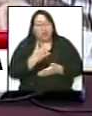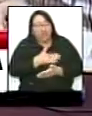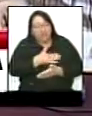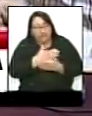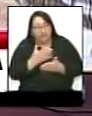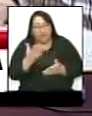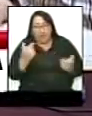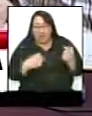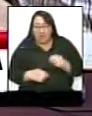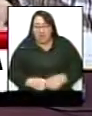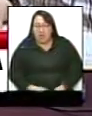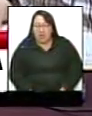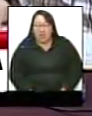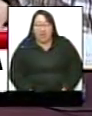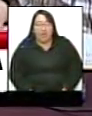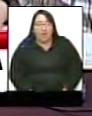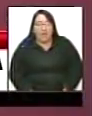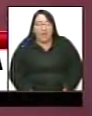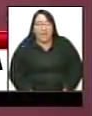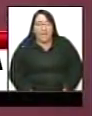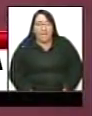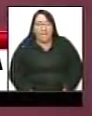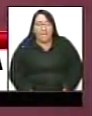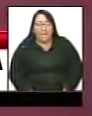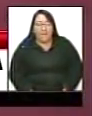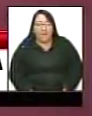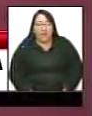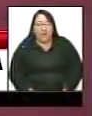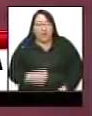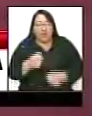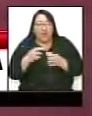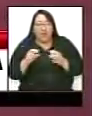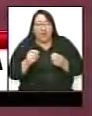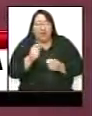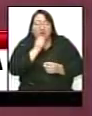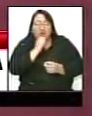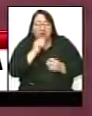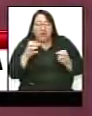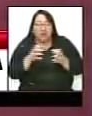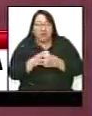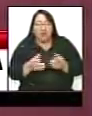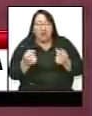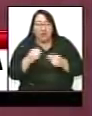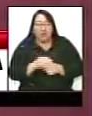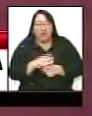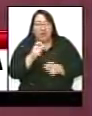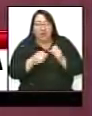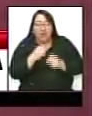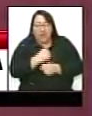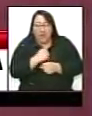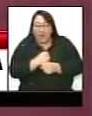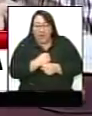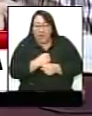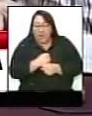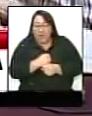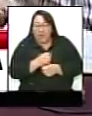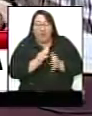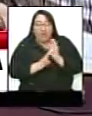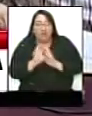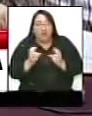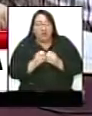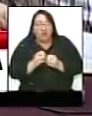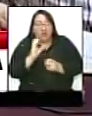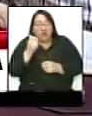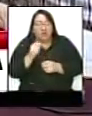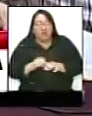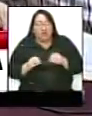presencia, tanto a las personas del sector público como al sector privado que han venido, a los trabajadores, a los emprendedores, y creo